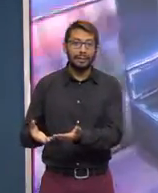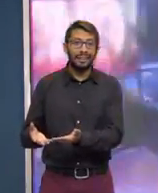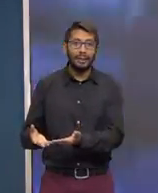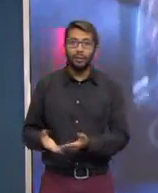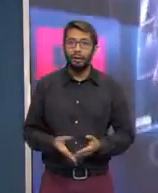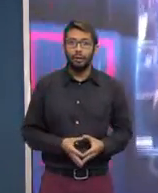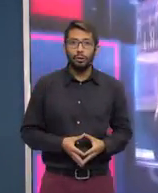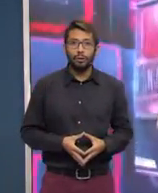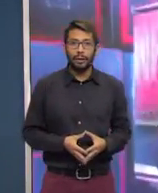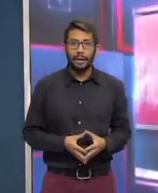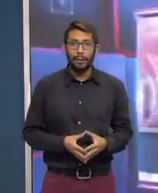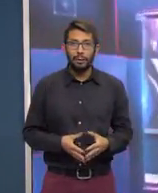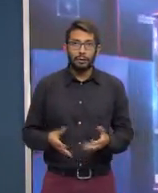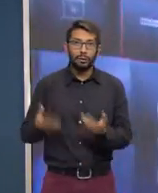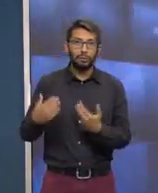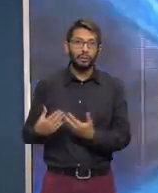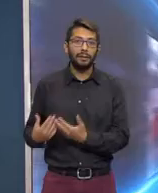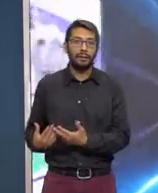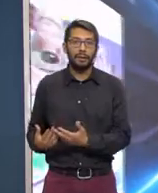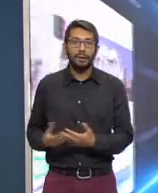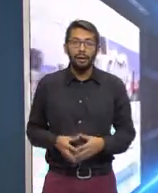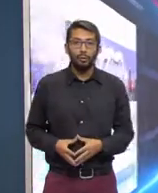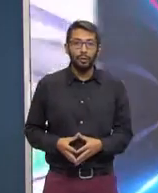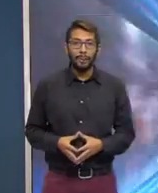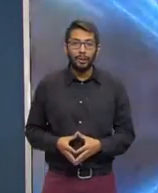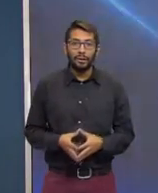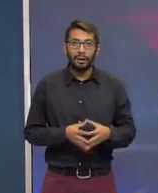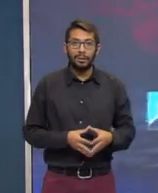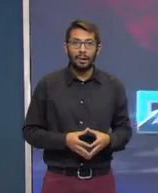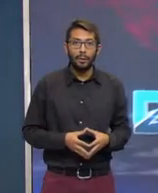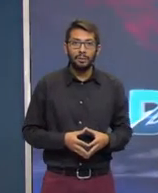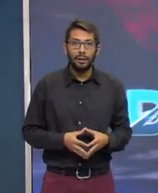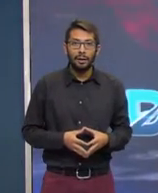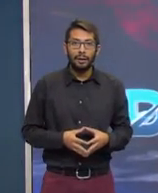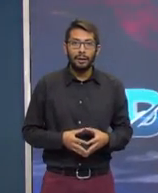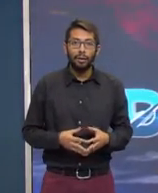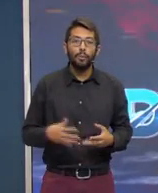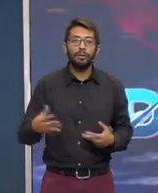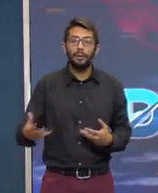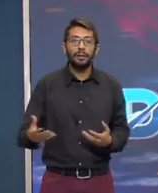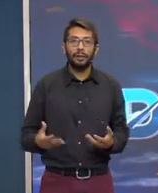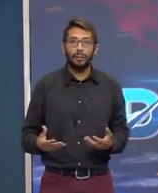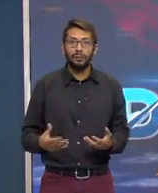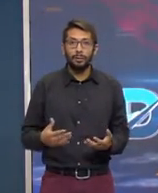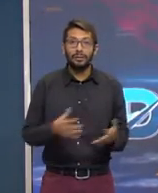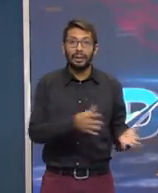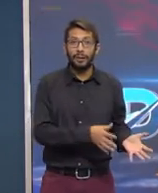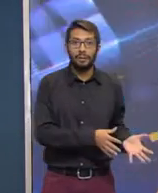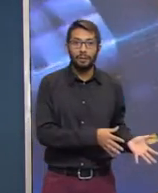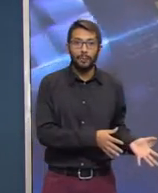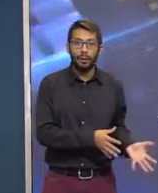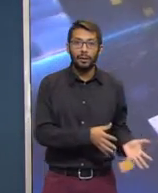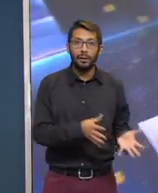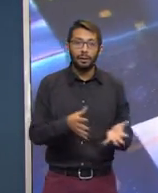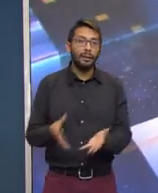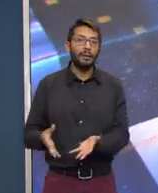tratar de dialogar con los gremios, que ellos van a trasladar la propuesta hacia las bases, o cómo se va a dar esta comunicación, porque si las bases la